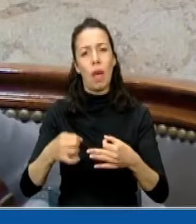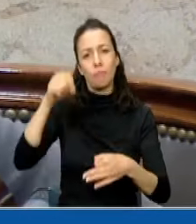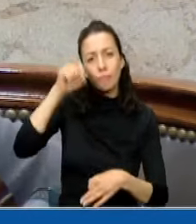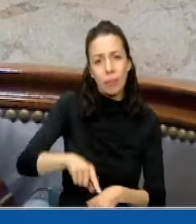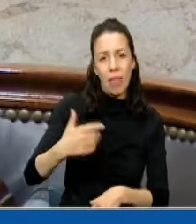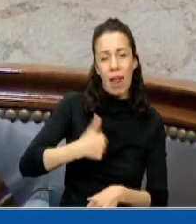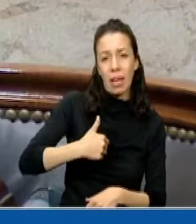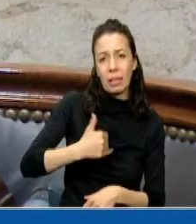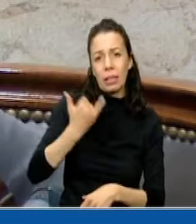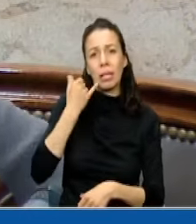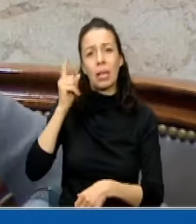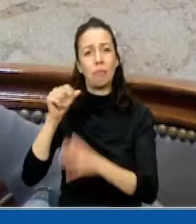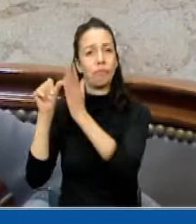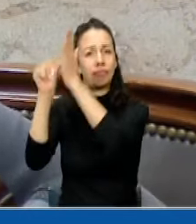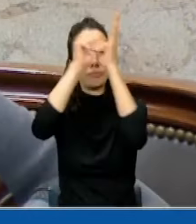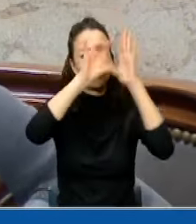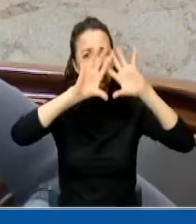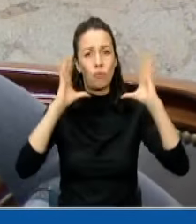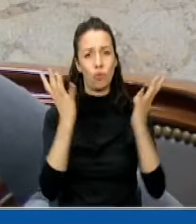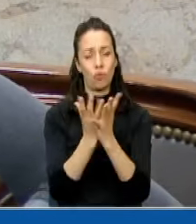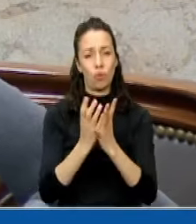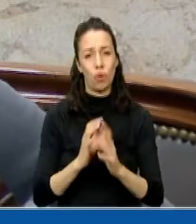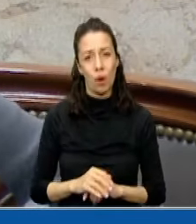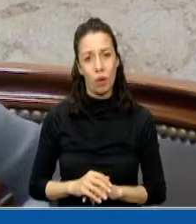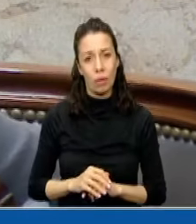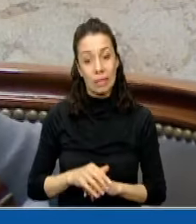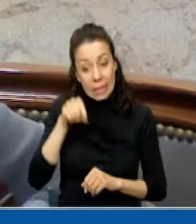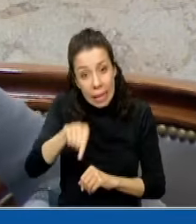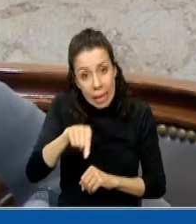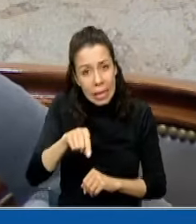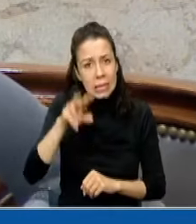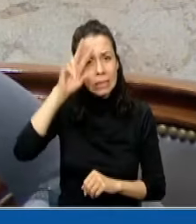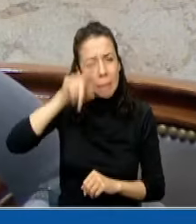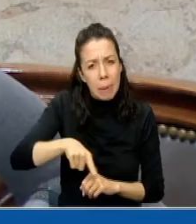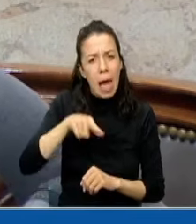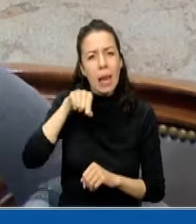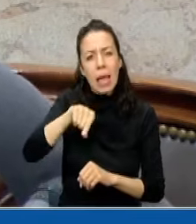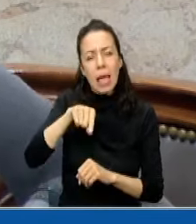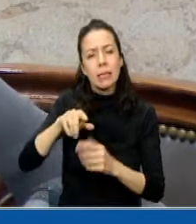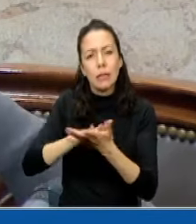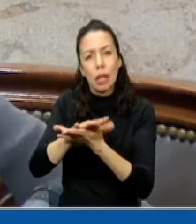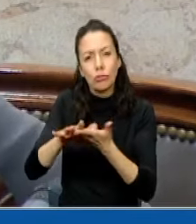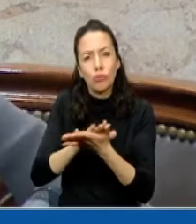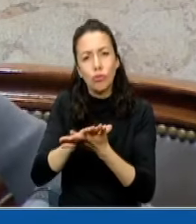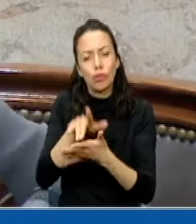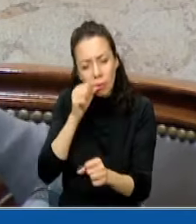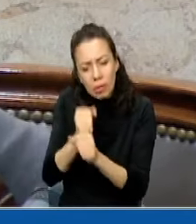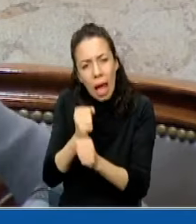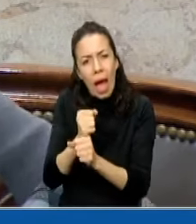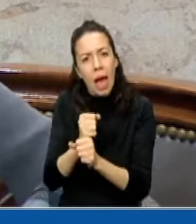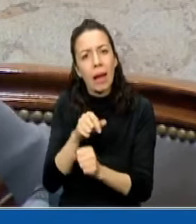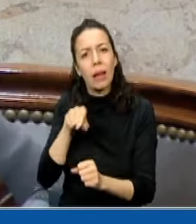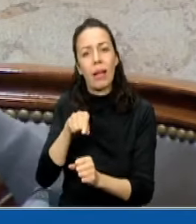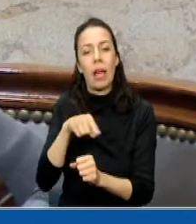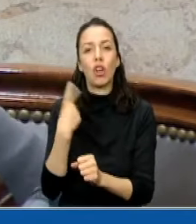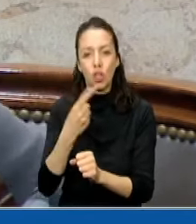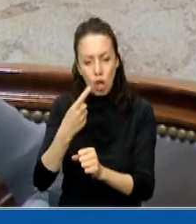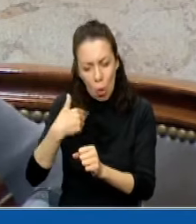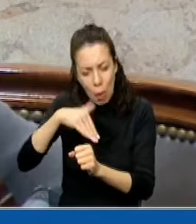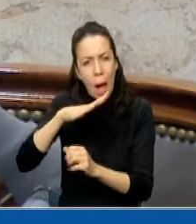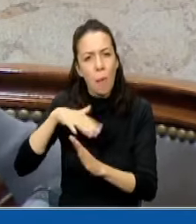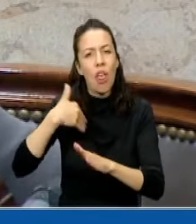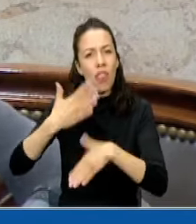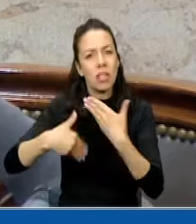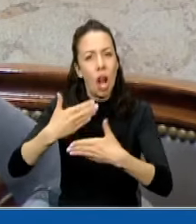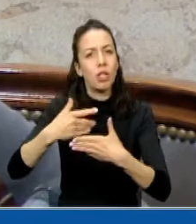del mundo. Esa salida, esa tarea es la que vamos a desarrollar, seguimos